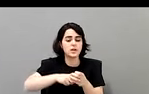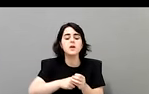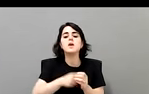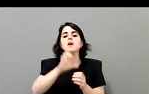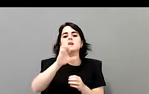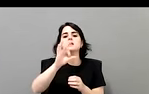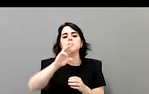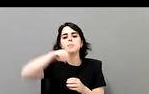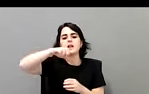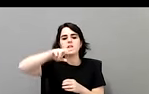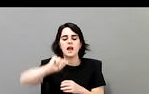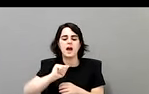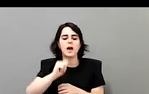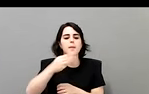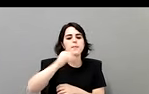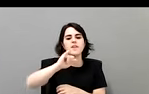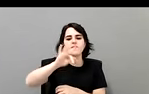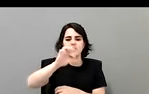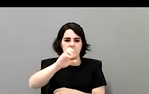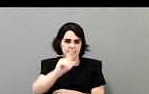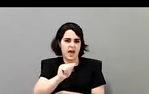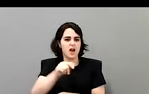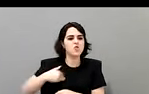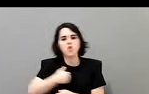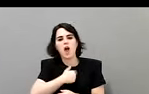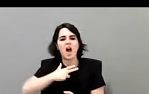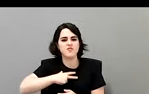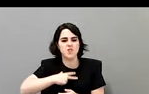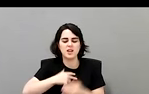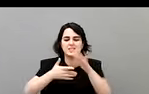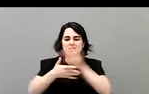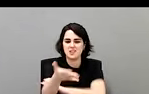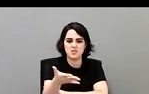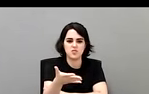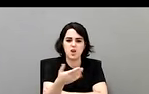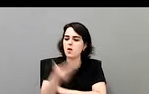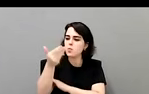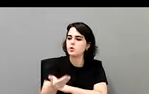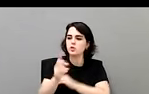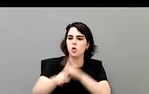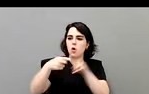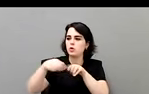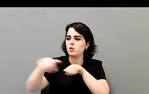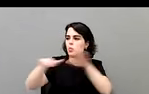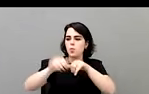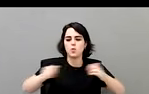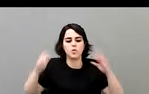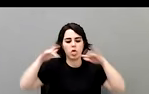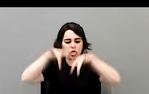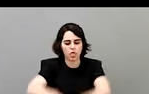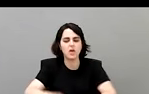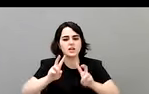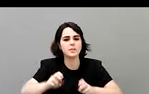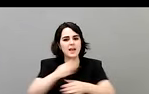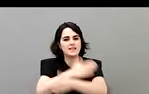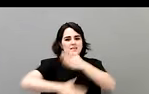además es abogada y que fue muy importante para hacer las primeras normativas de discapacidad y que fue muy importante en eso que